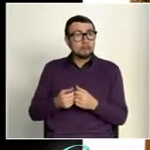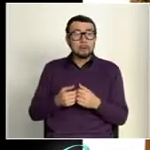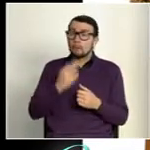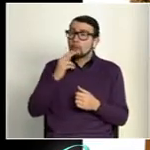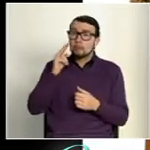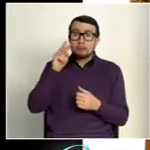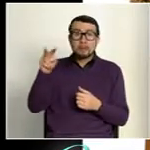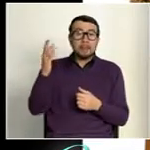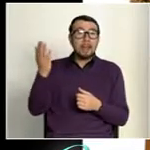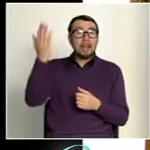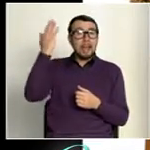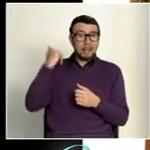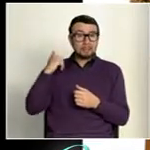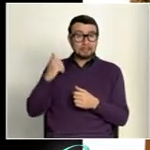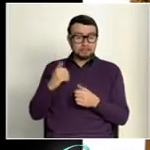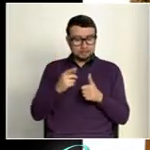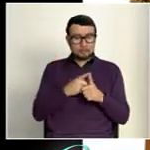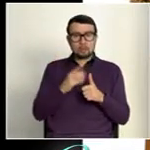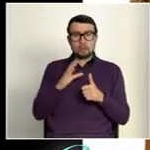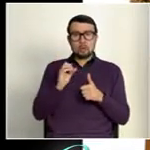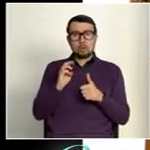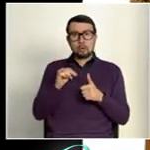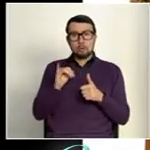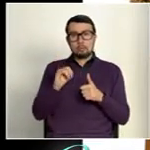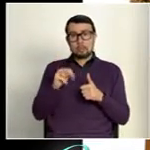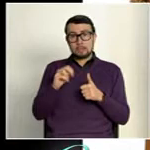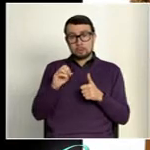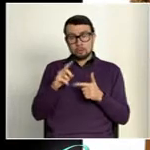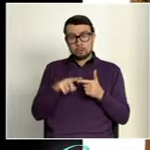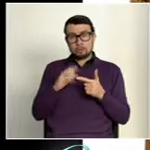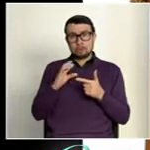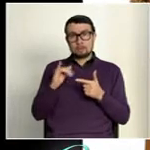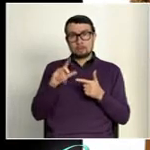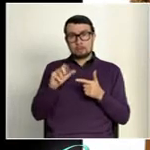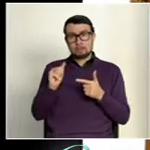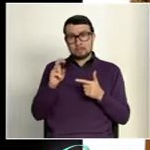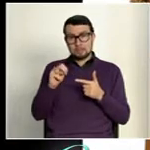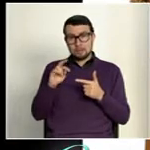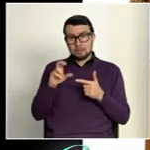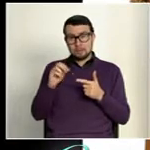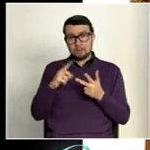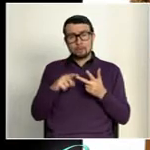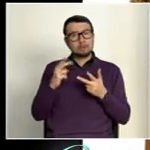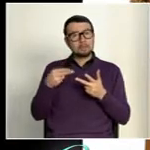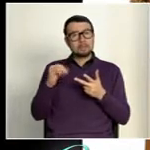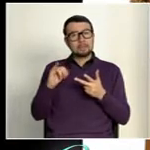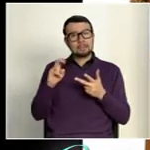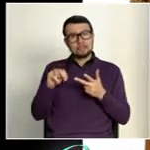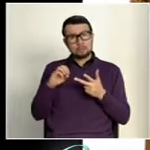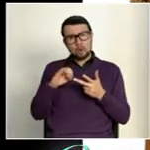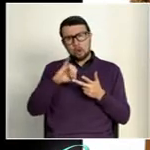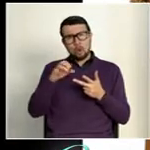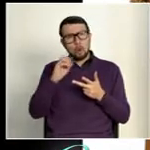veíamos ahoritica, la de comino, cilantro e hinojo, que la tengan muy presente. Pero hablemos de esta